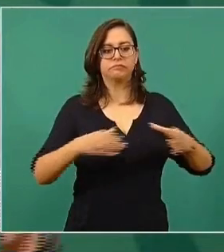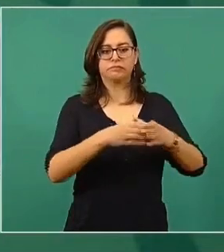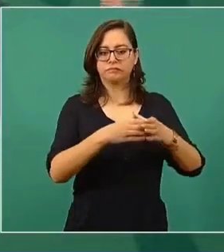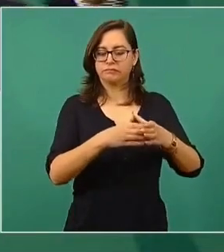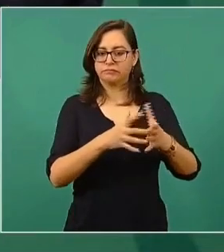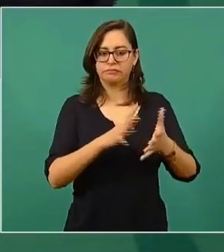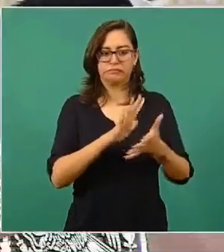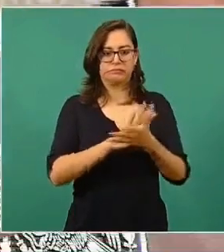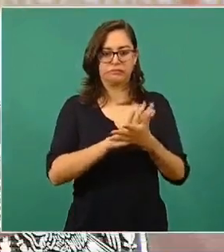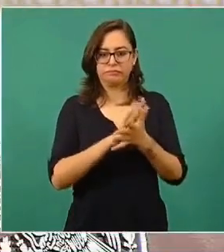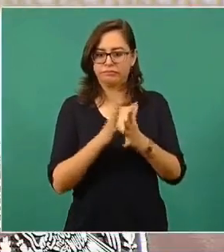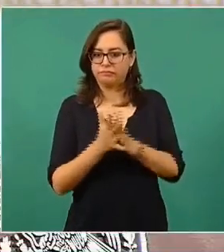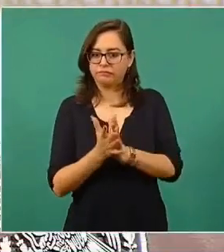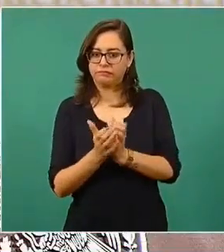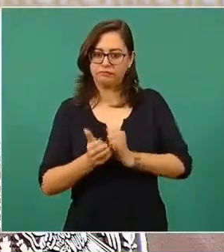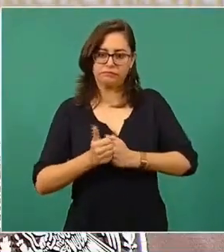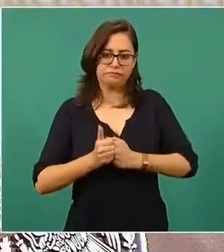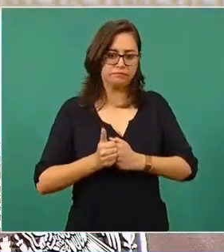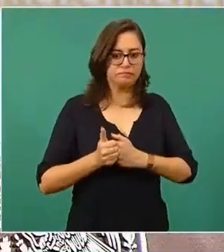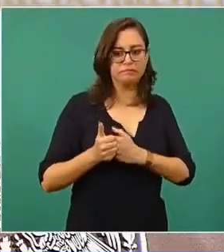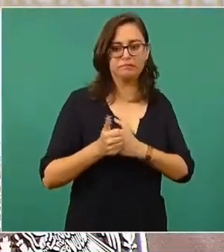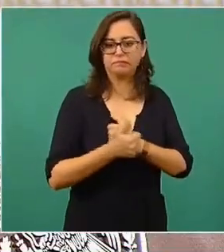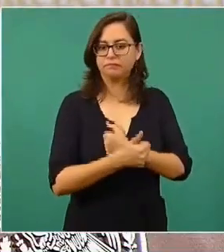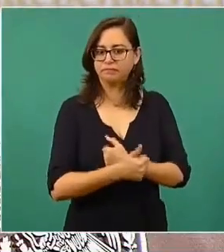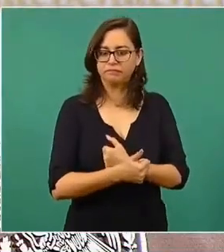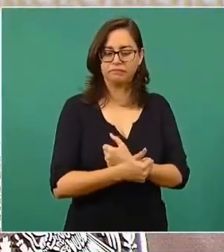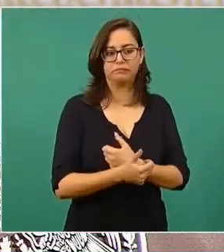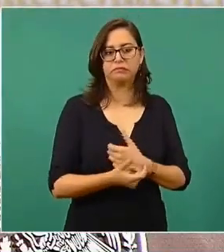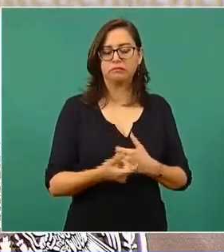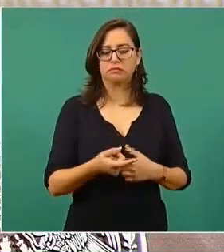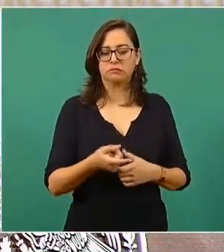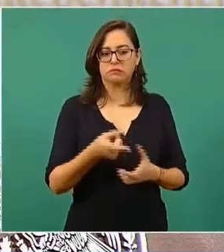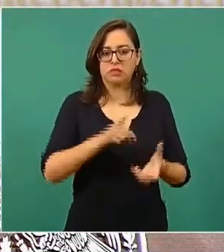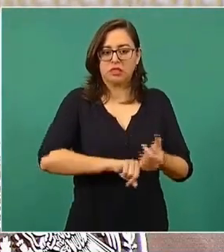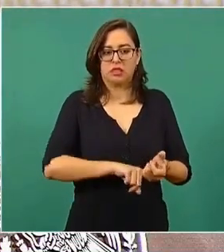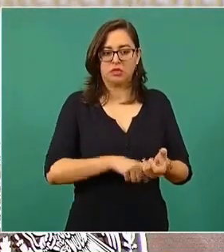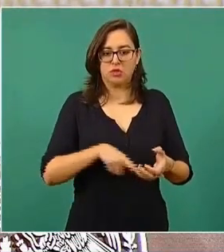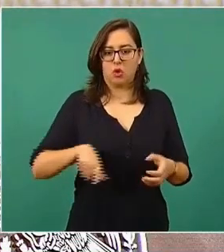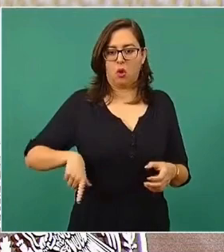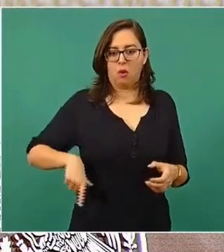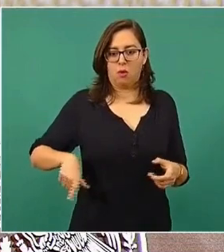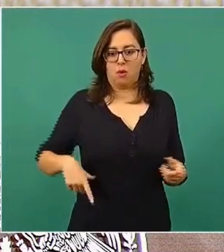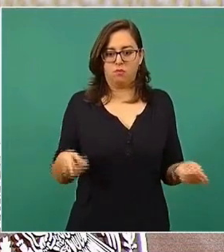de los que tenían tomado del gobierno,